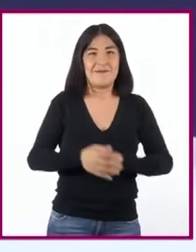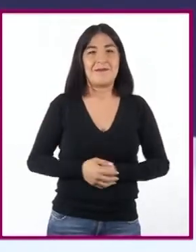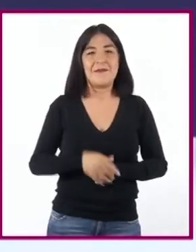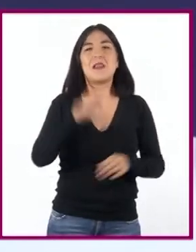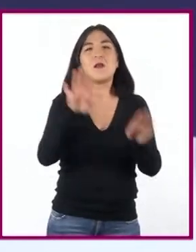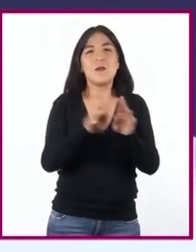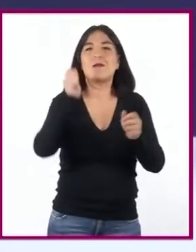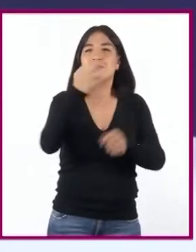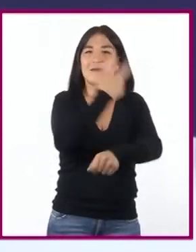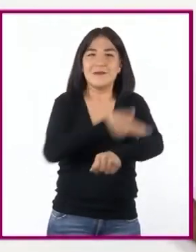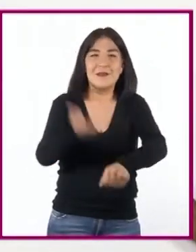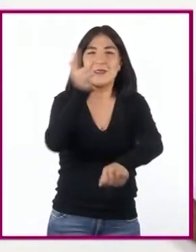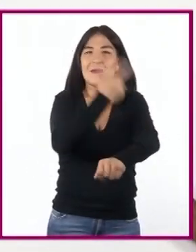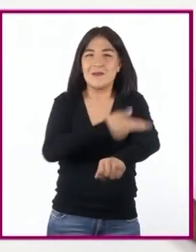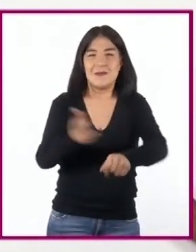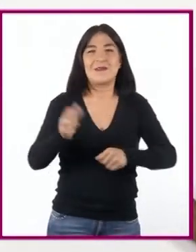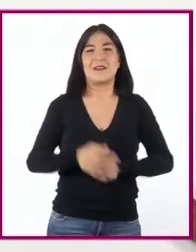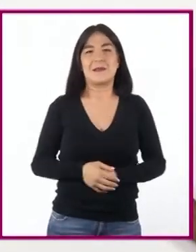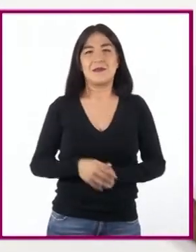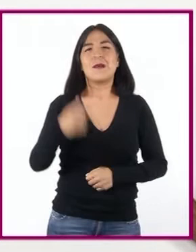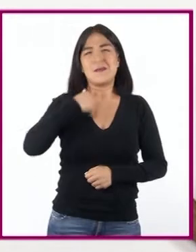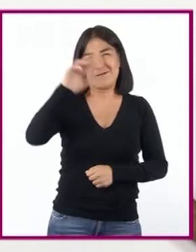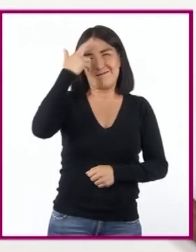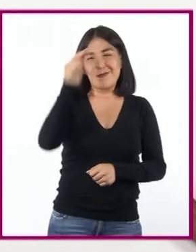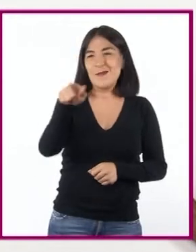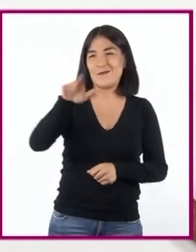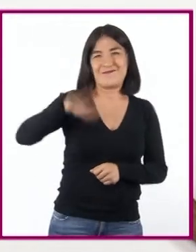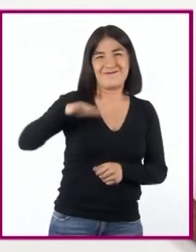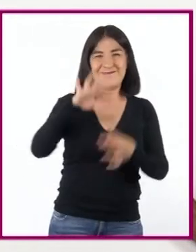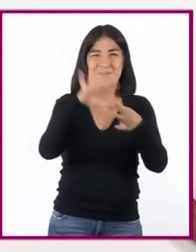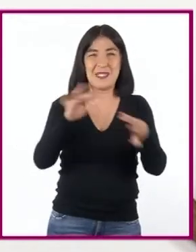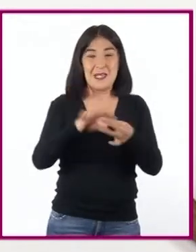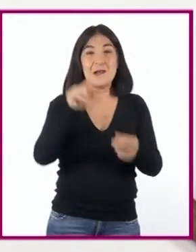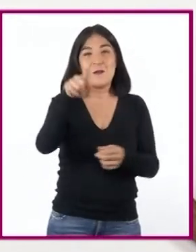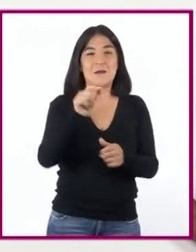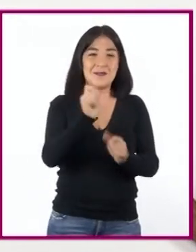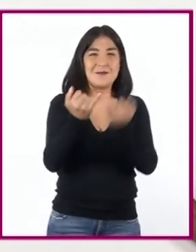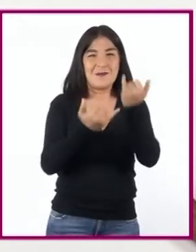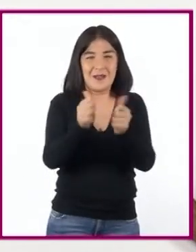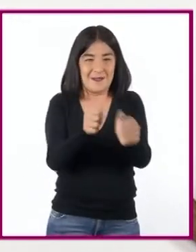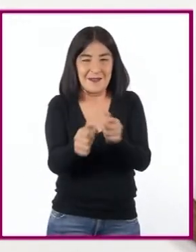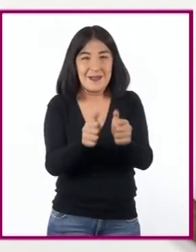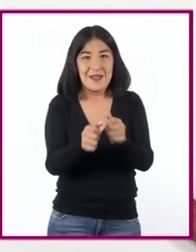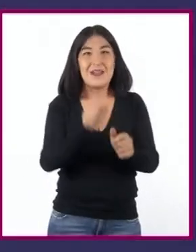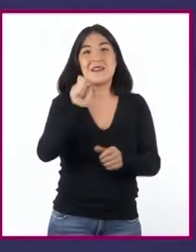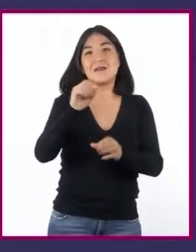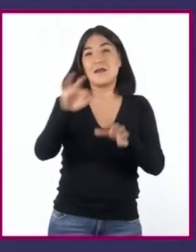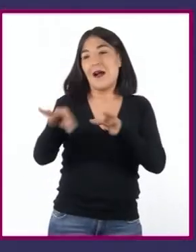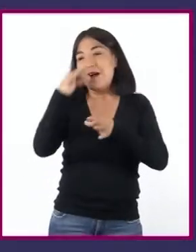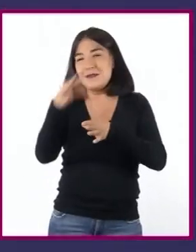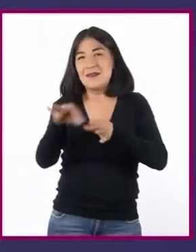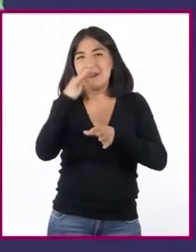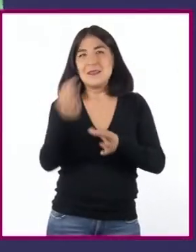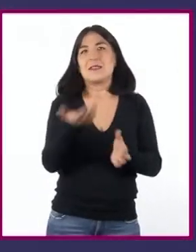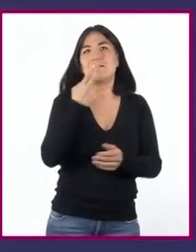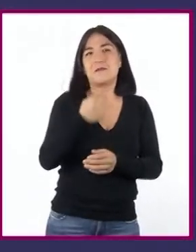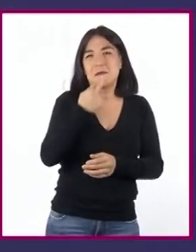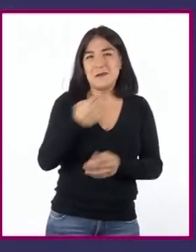manera regular? Recuerdo que estabas mencionando que además de jugar con la consola, lo hacías comiendo frituras o